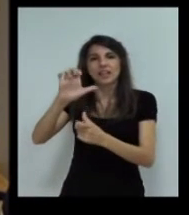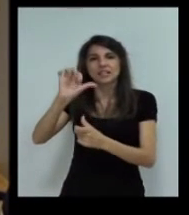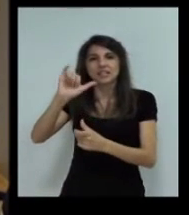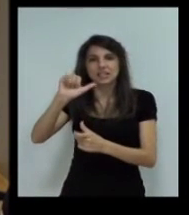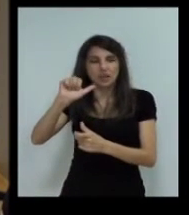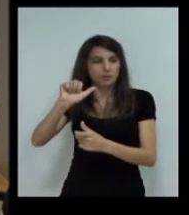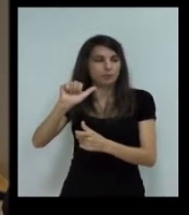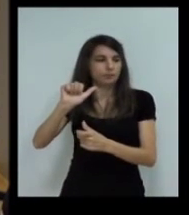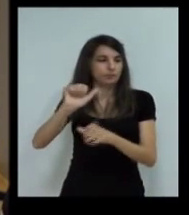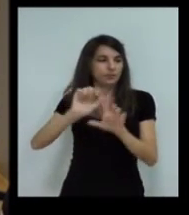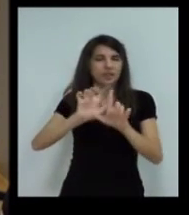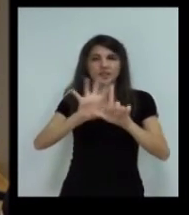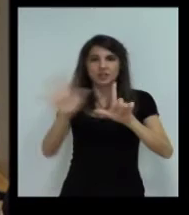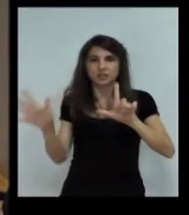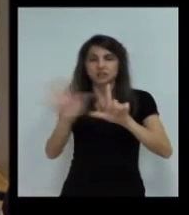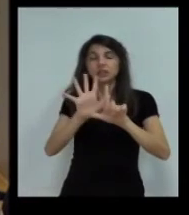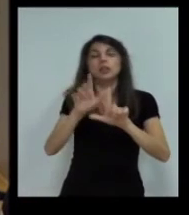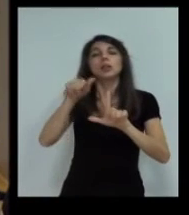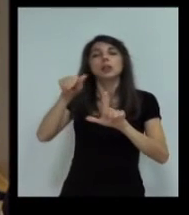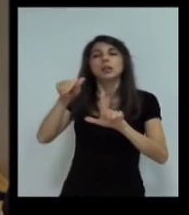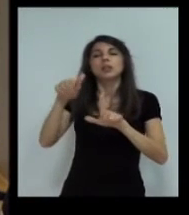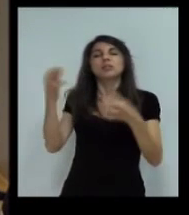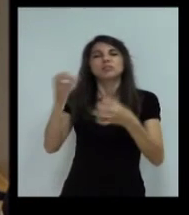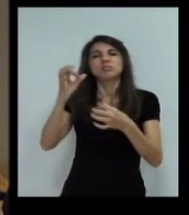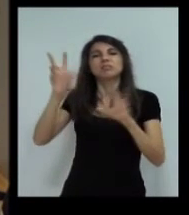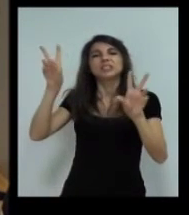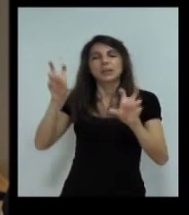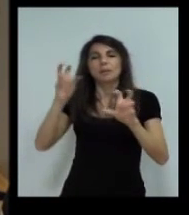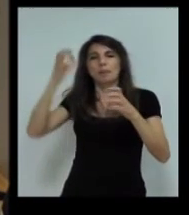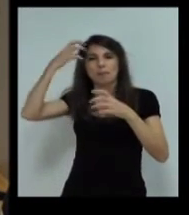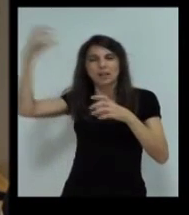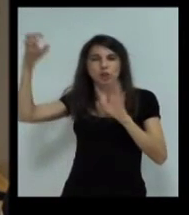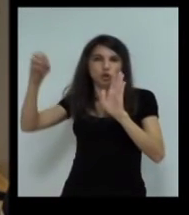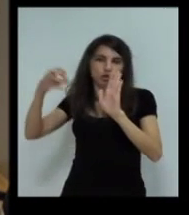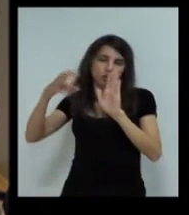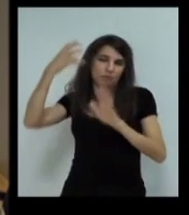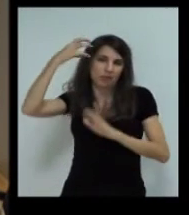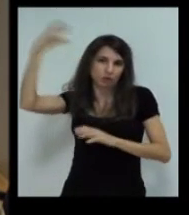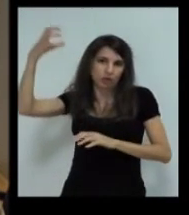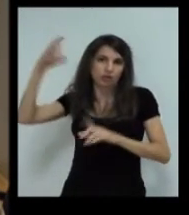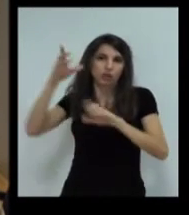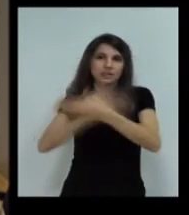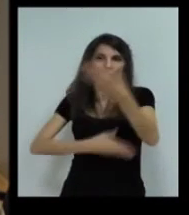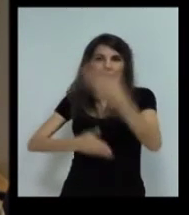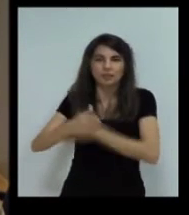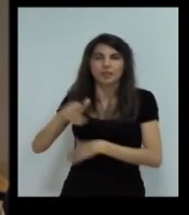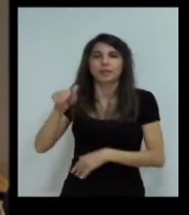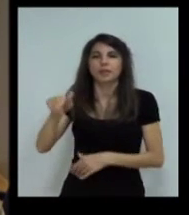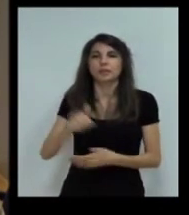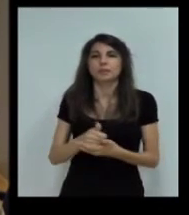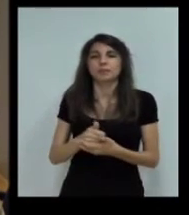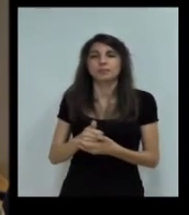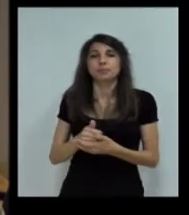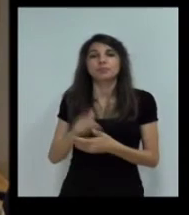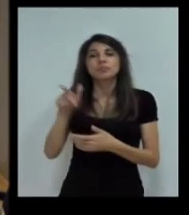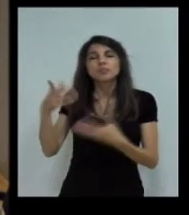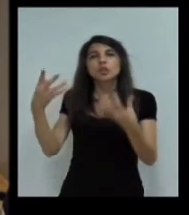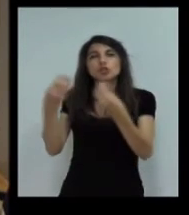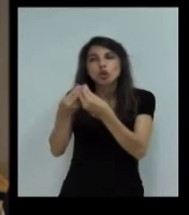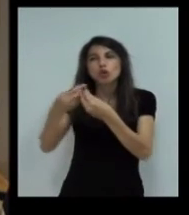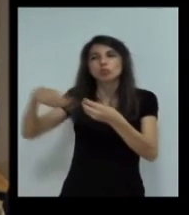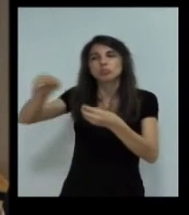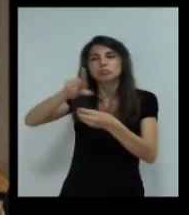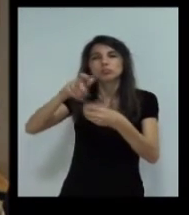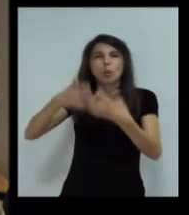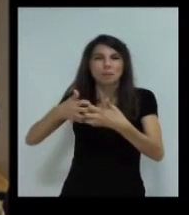la sede del Real Patronato sobre Discapacidad, de las reuniones periódicas, ¿no? que se realizan por parte del CESIA, con los operadores de televisión